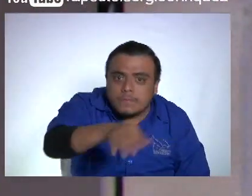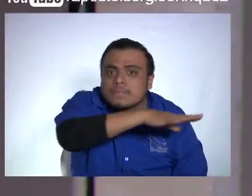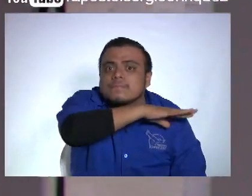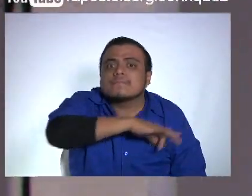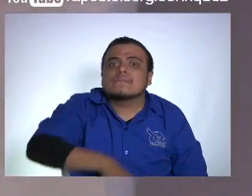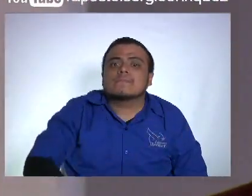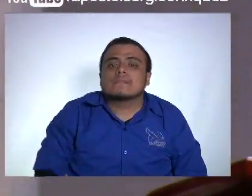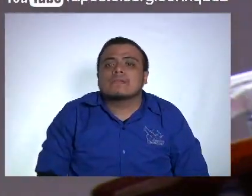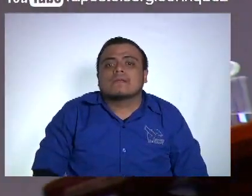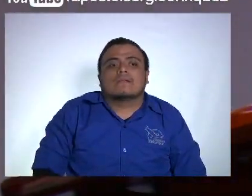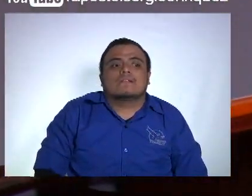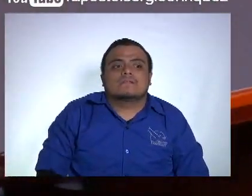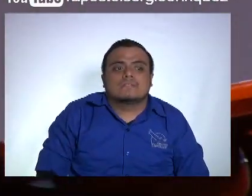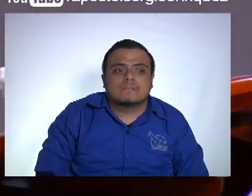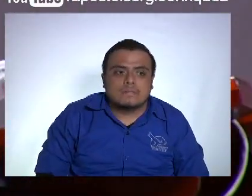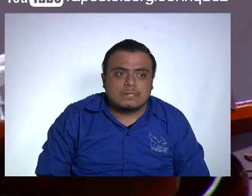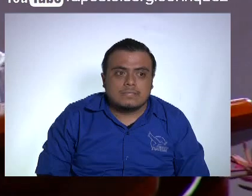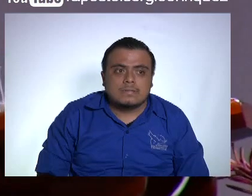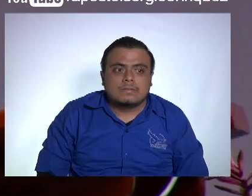Aleluya.